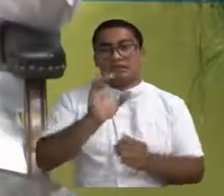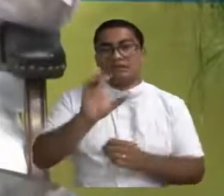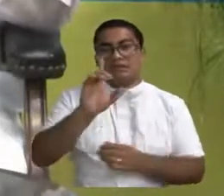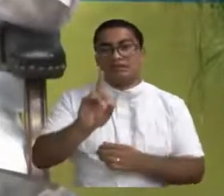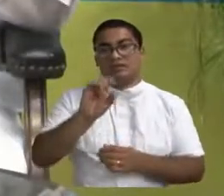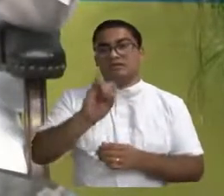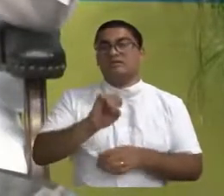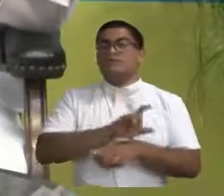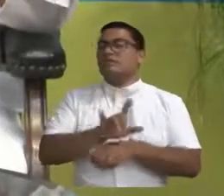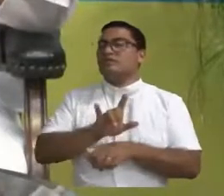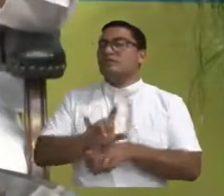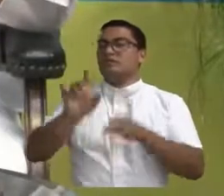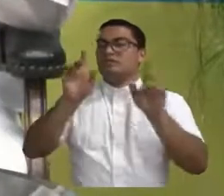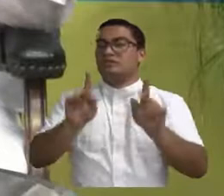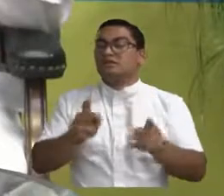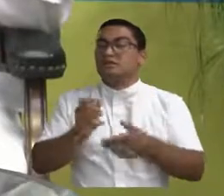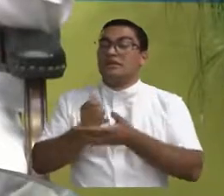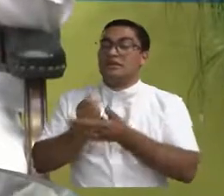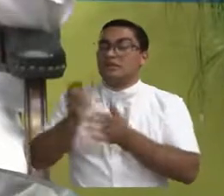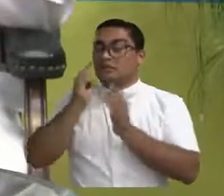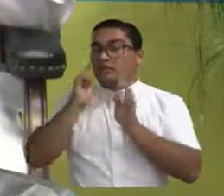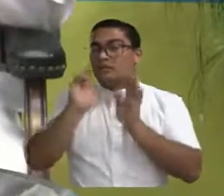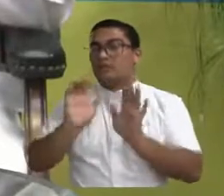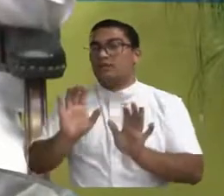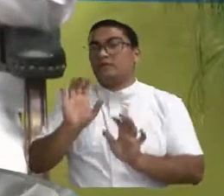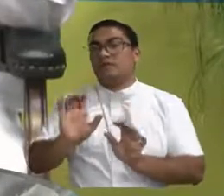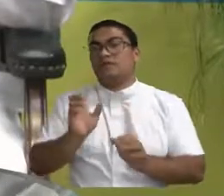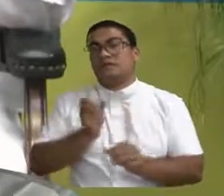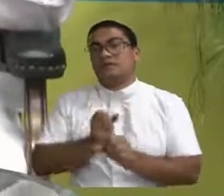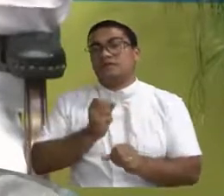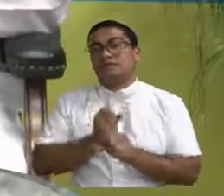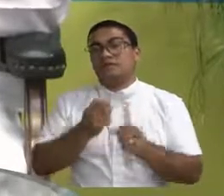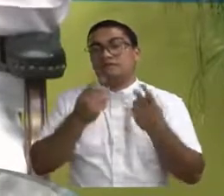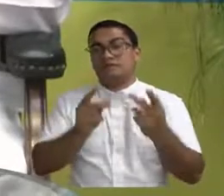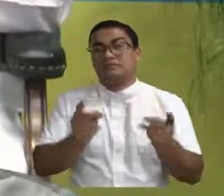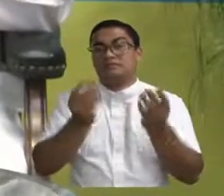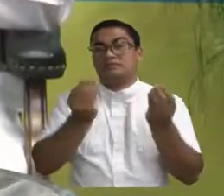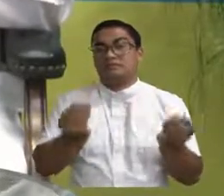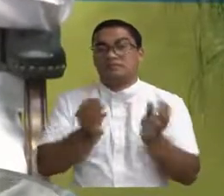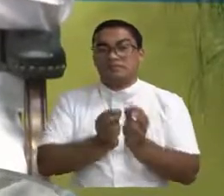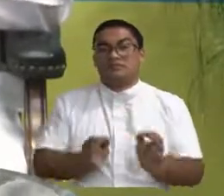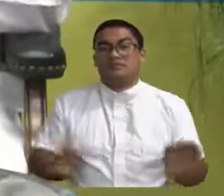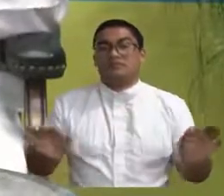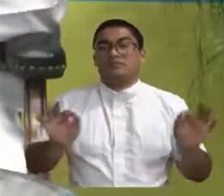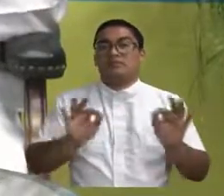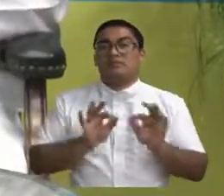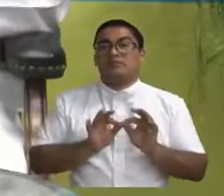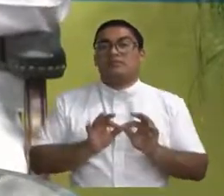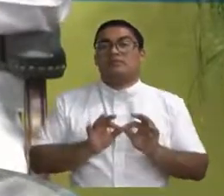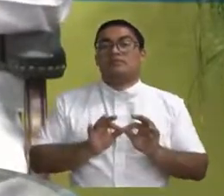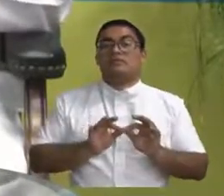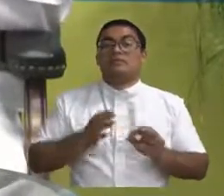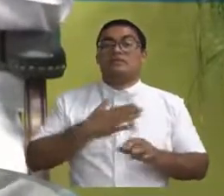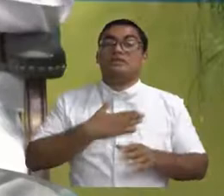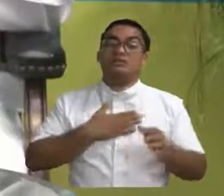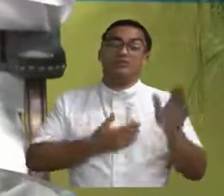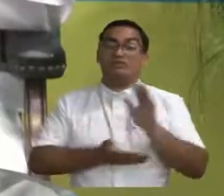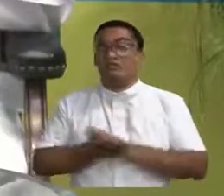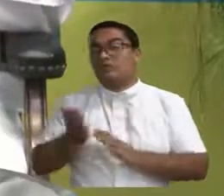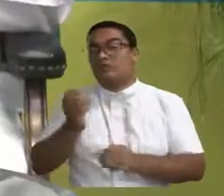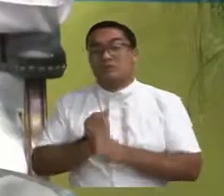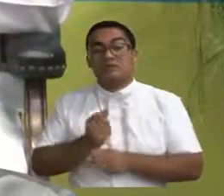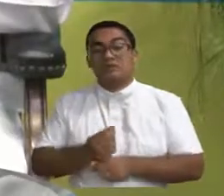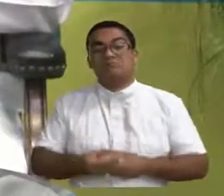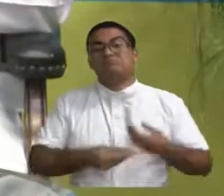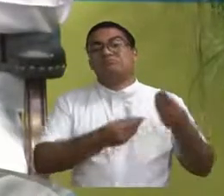alguien que cuide a este niño es difícil, uno por el trabajo, pero que tiene muchísimo más valor que llevarlo porque tengo que ir a trabajar y de esa